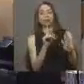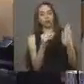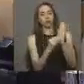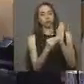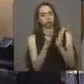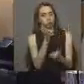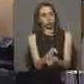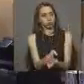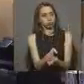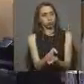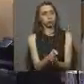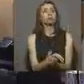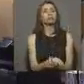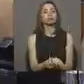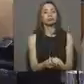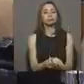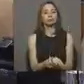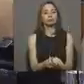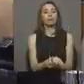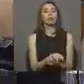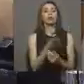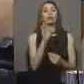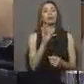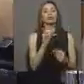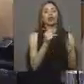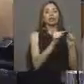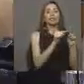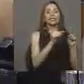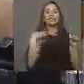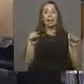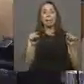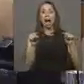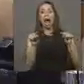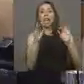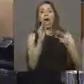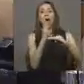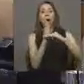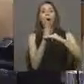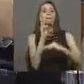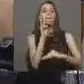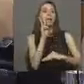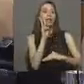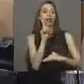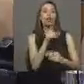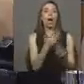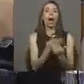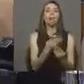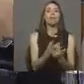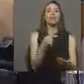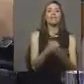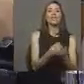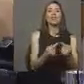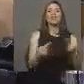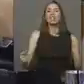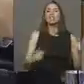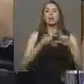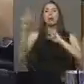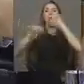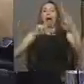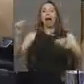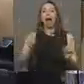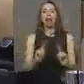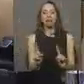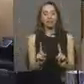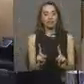que justamente sea a mitad de semana para que no sea utilizado como un fin de semana largo y que ello